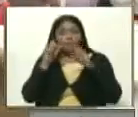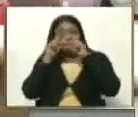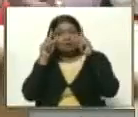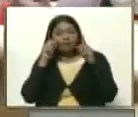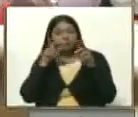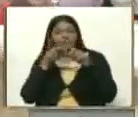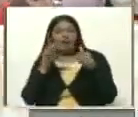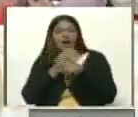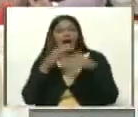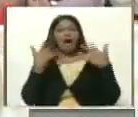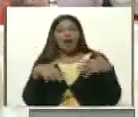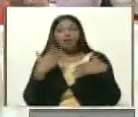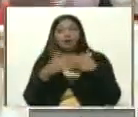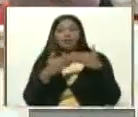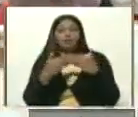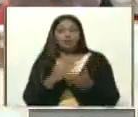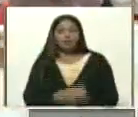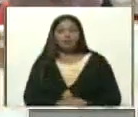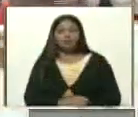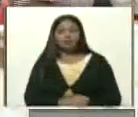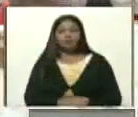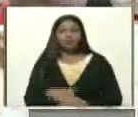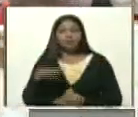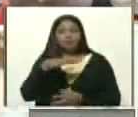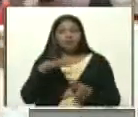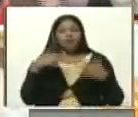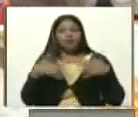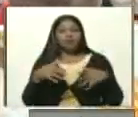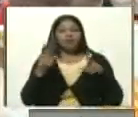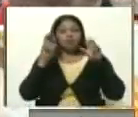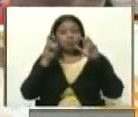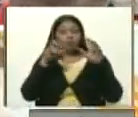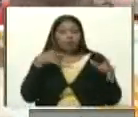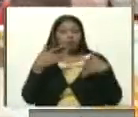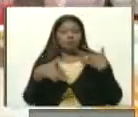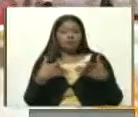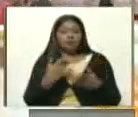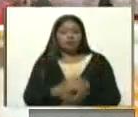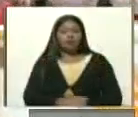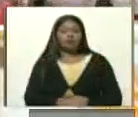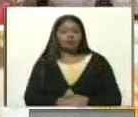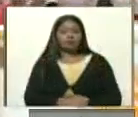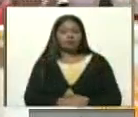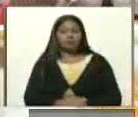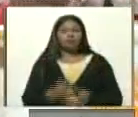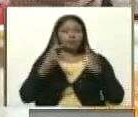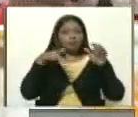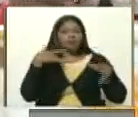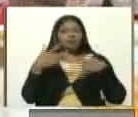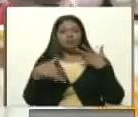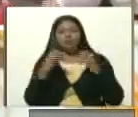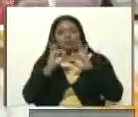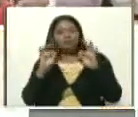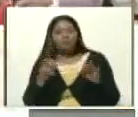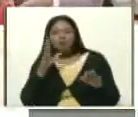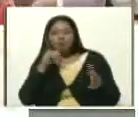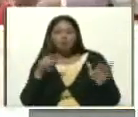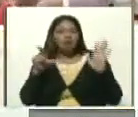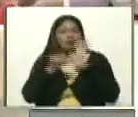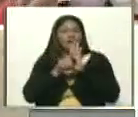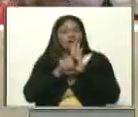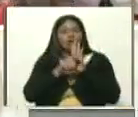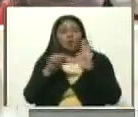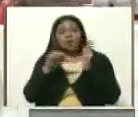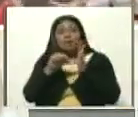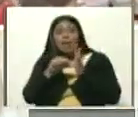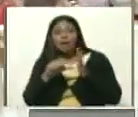unas alarmas en donde se alertaba de supuesta actividad terrorista o supuesta actividad ilegal con Irán.